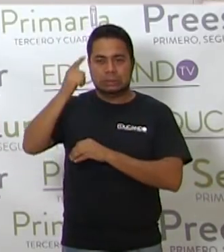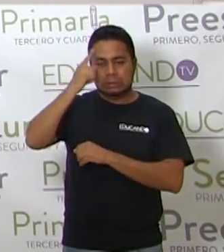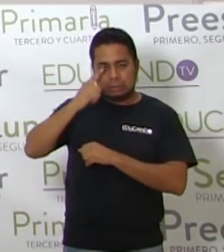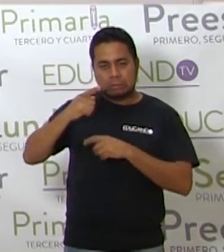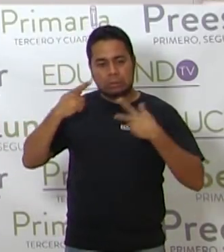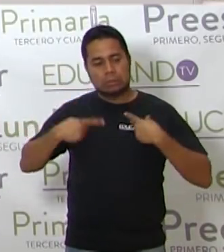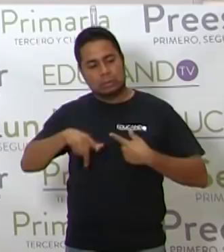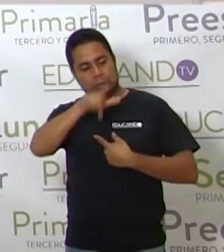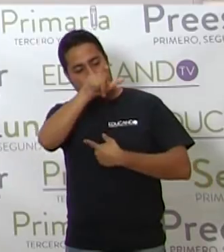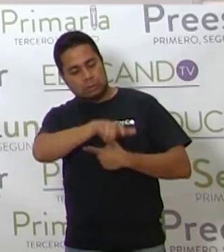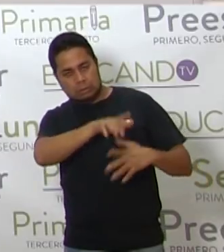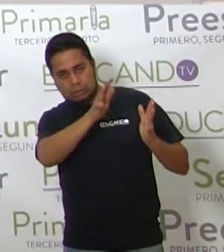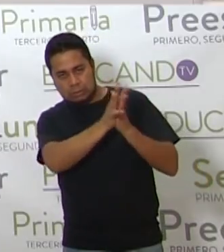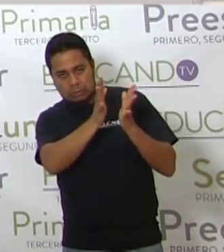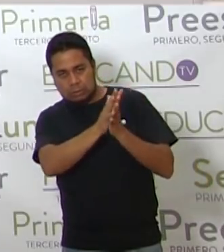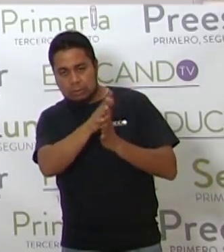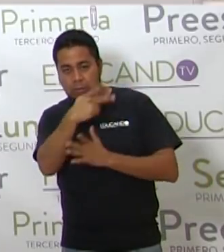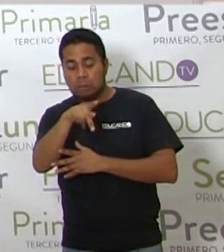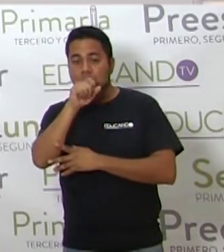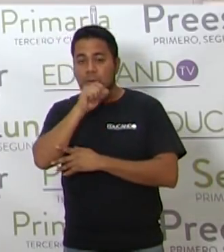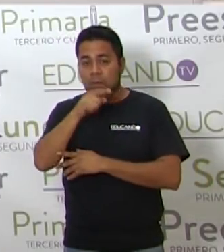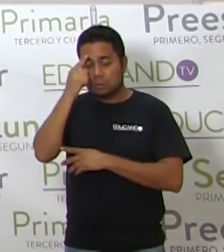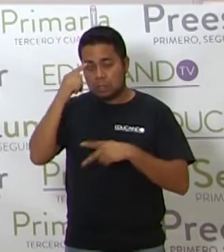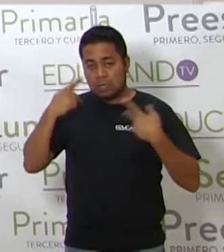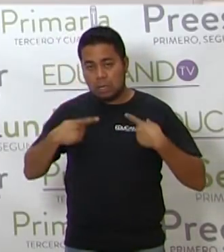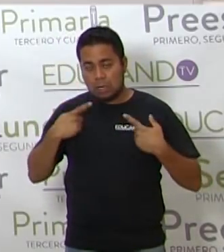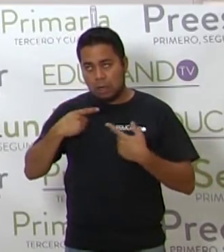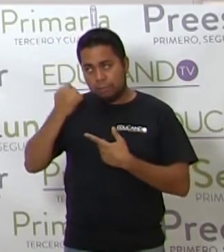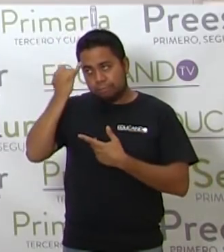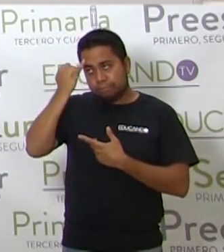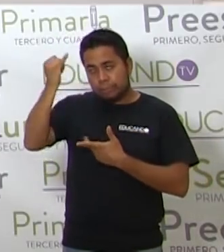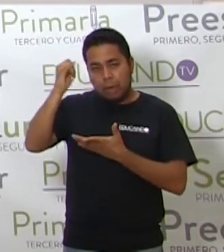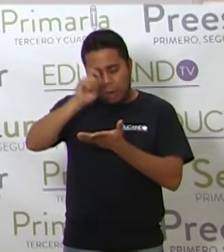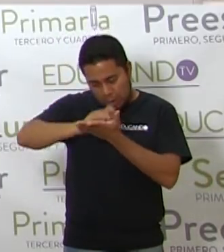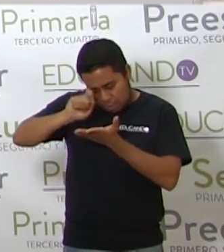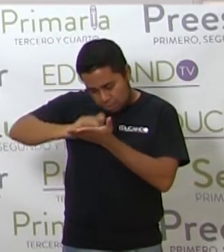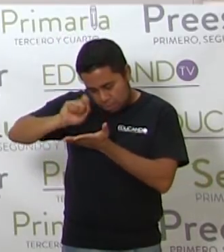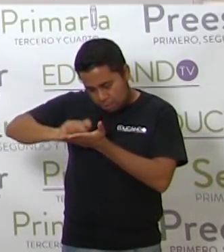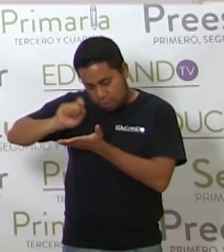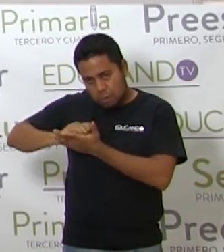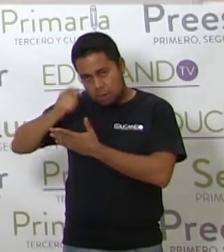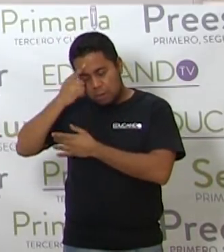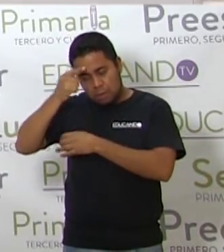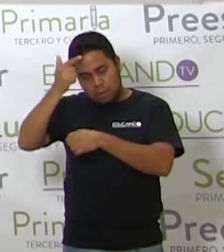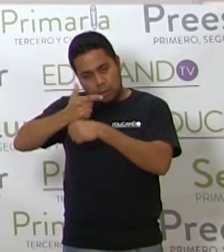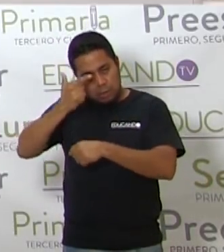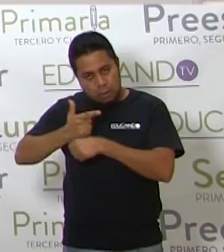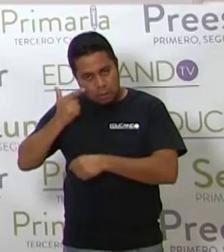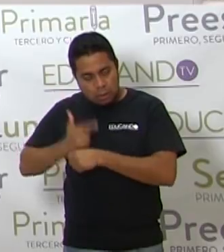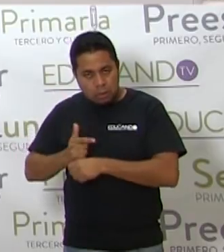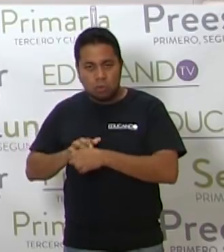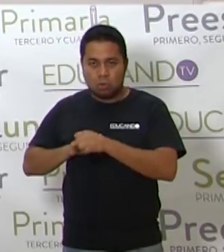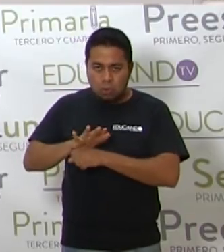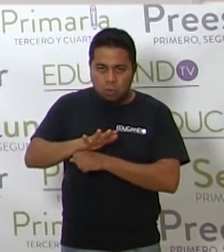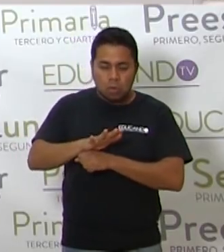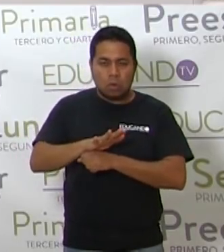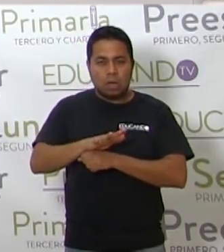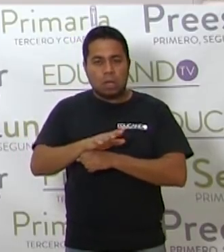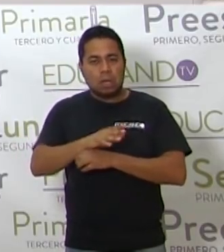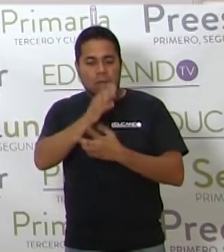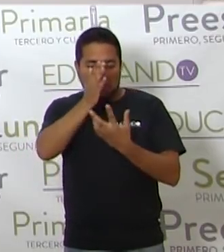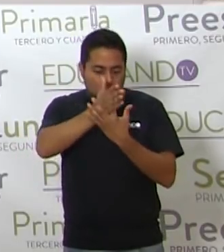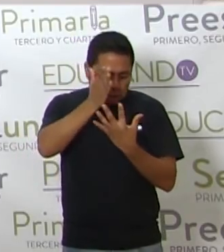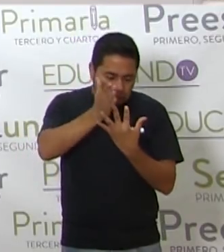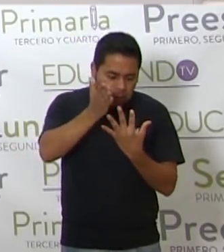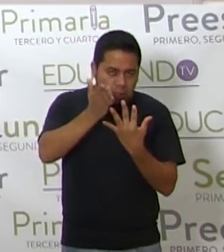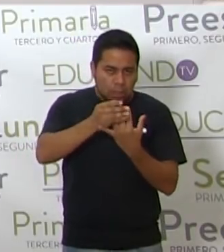actores, pero también para las personas que escriben obras de teatro, para poder identificar lo que son episodios y lo